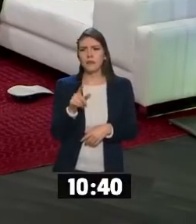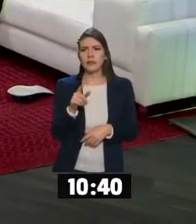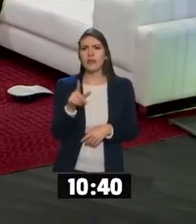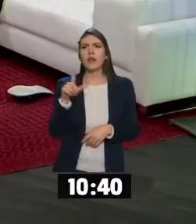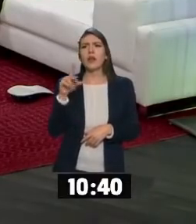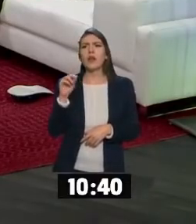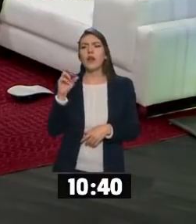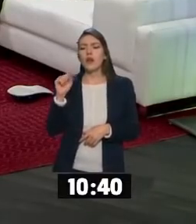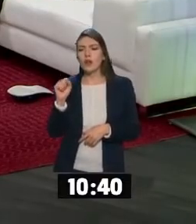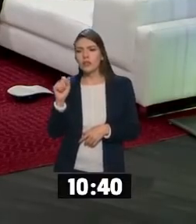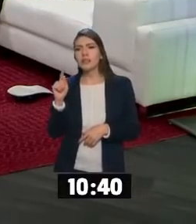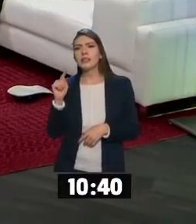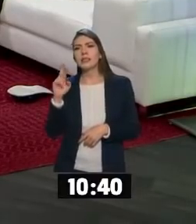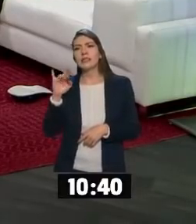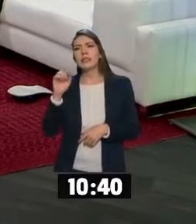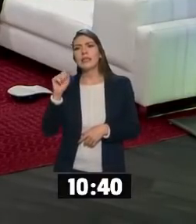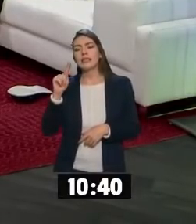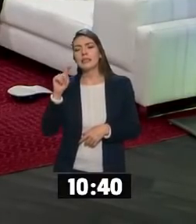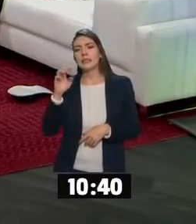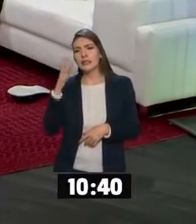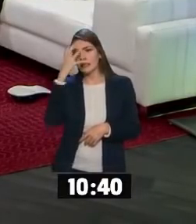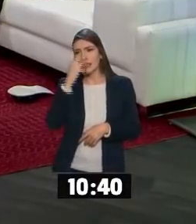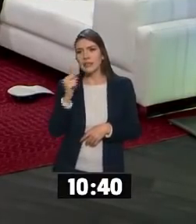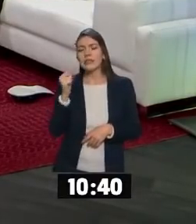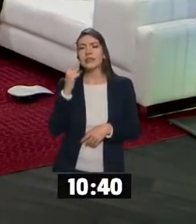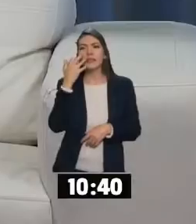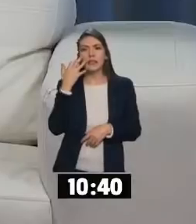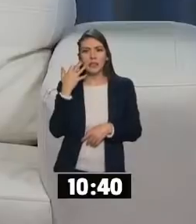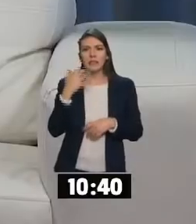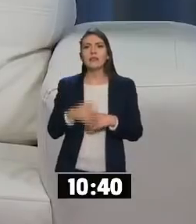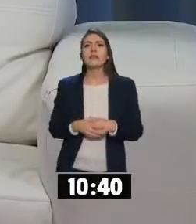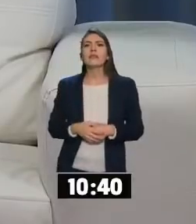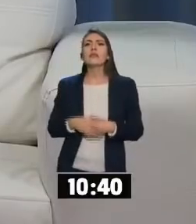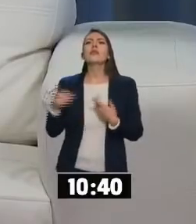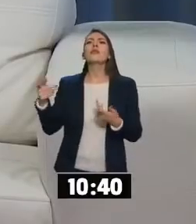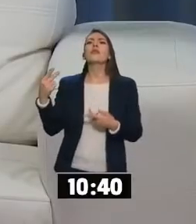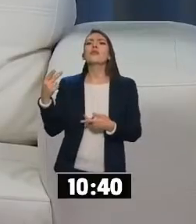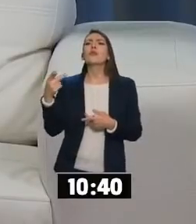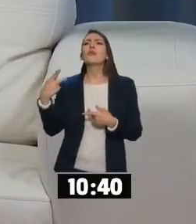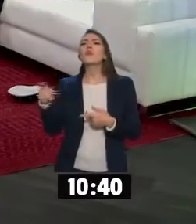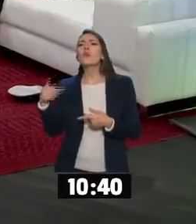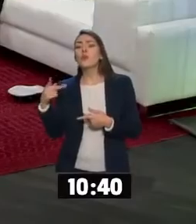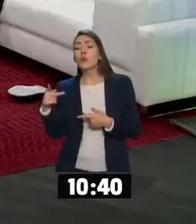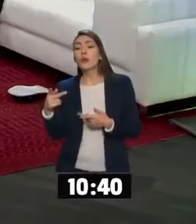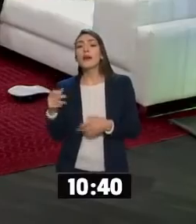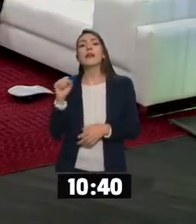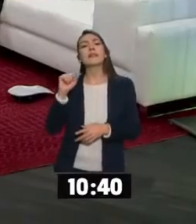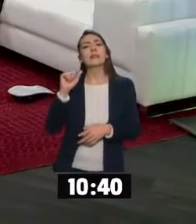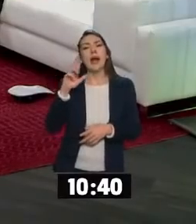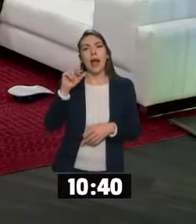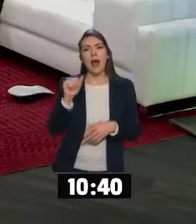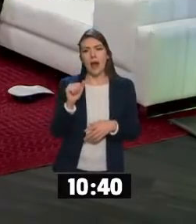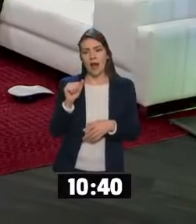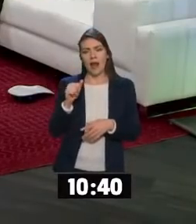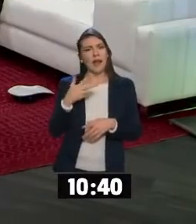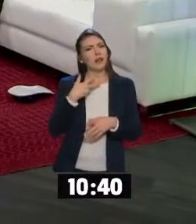Tigres. Ah, qué Los chido. ¿Y Tristes tus redes Tigres. personales? Sara Pinet en todos lados. Ahí estamos, un aplauso. Y váyase